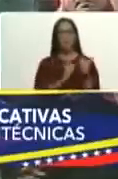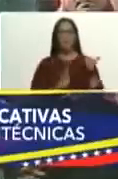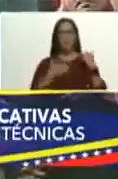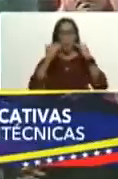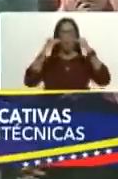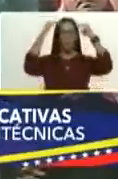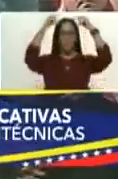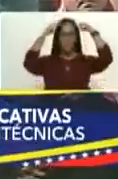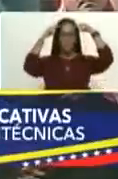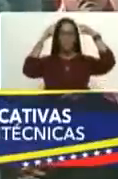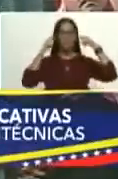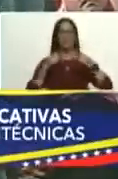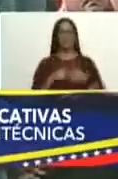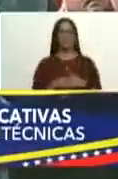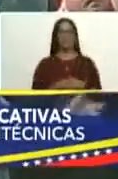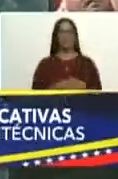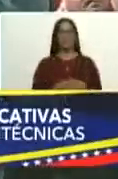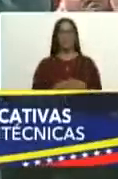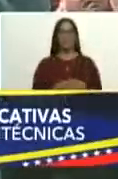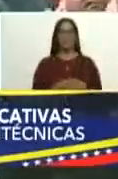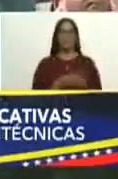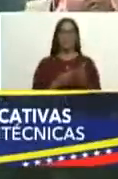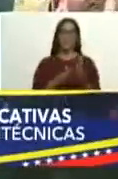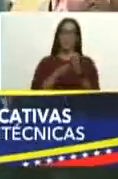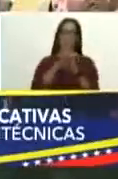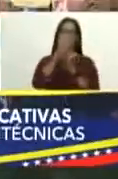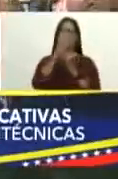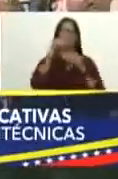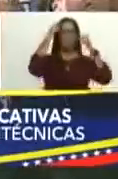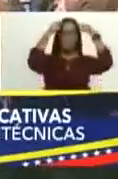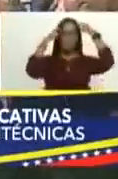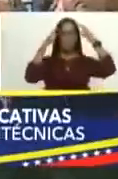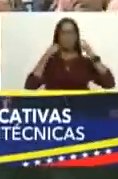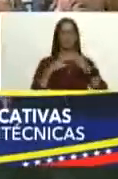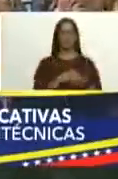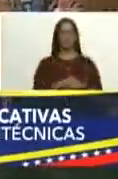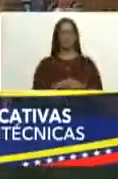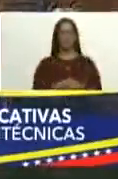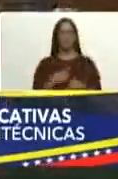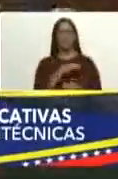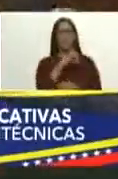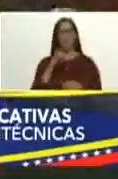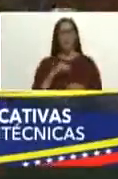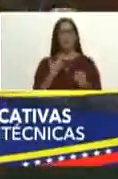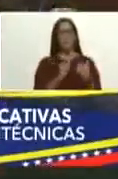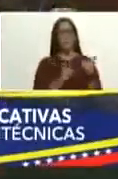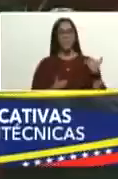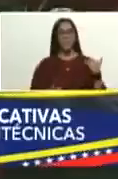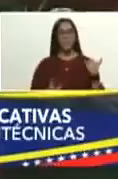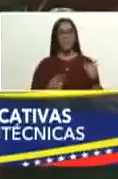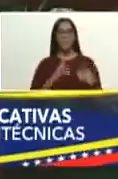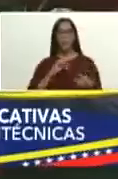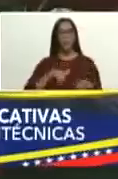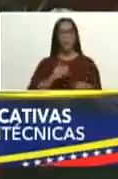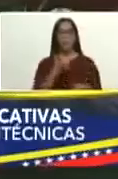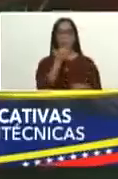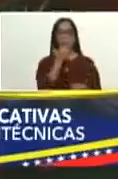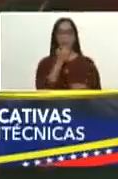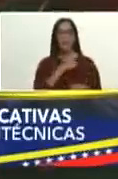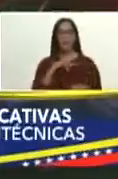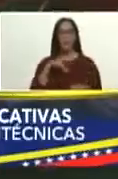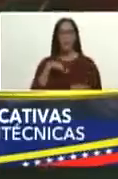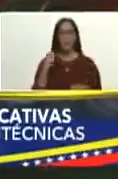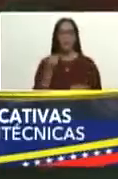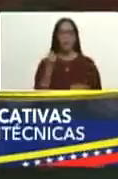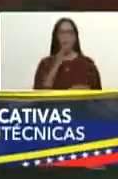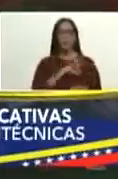comandante Chávez, el eterno Chávez. Igualmente, presidente, no podemos fallarnos a nosotros como